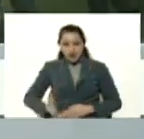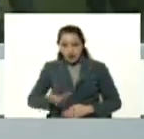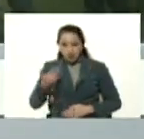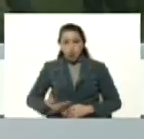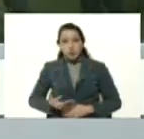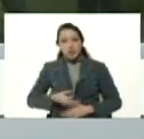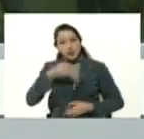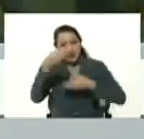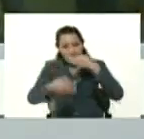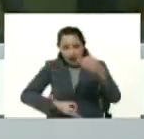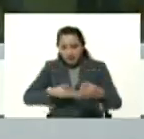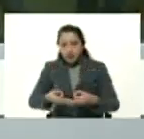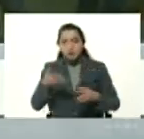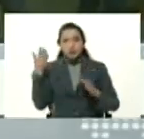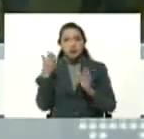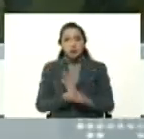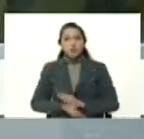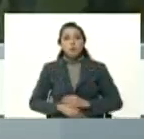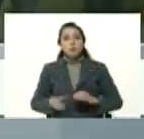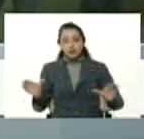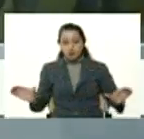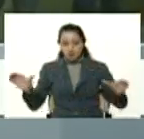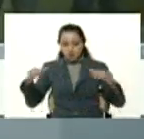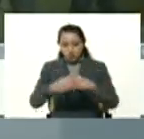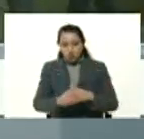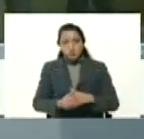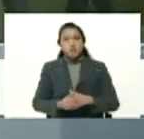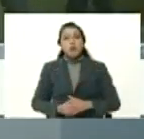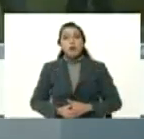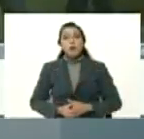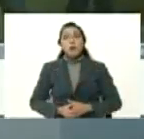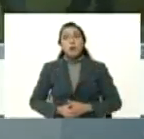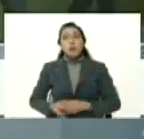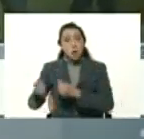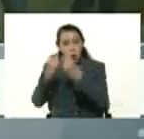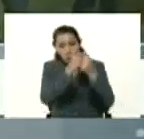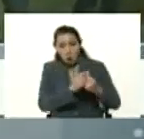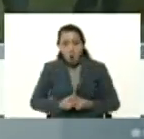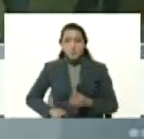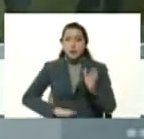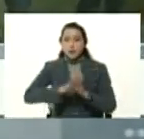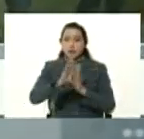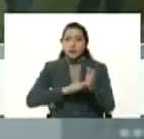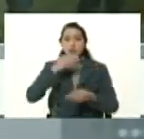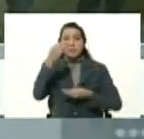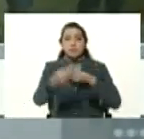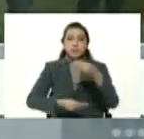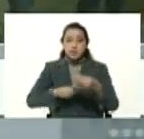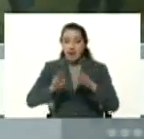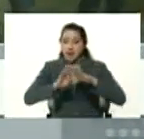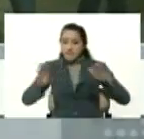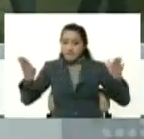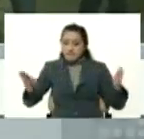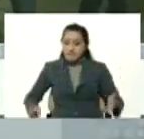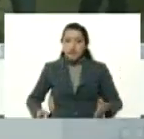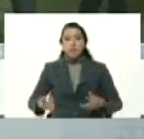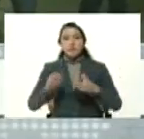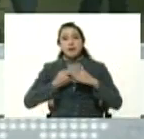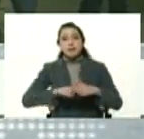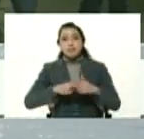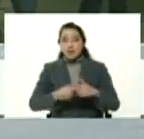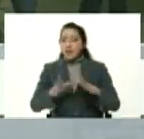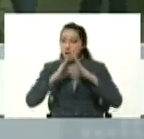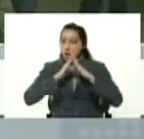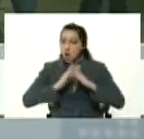puntualizar que en el marco del Consejo Superior de Economía Productiva se sostuvieron mesas técnicas con todos